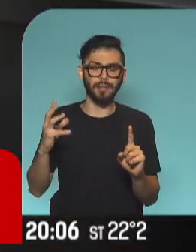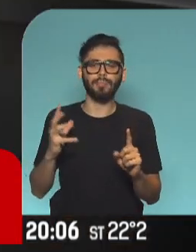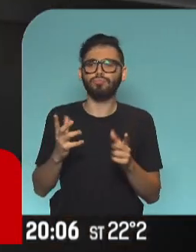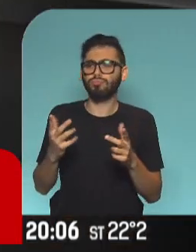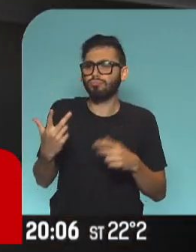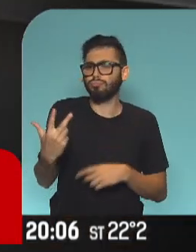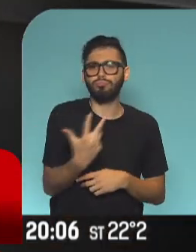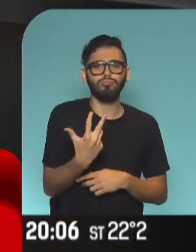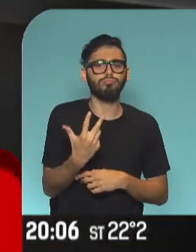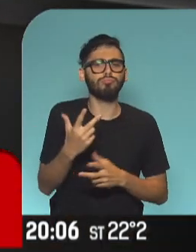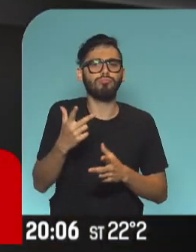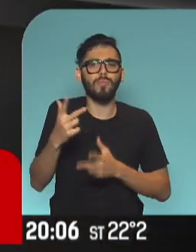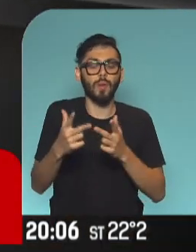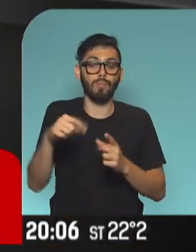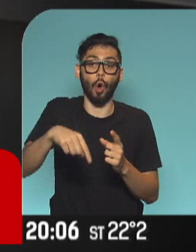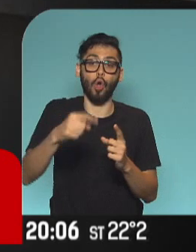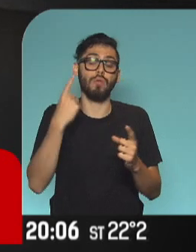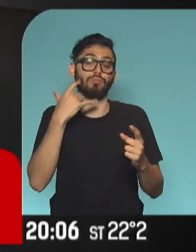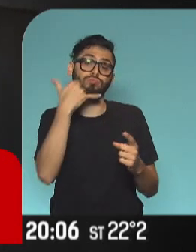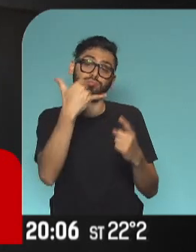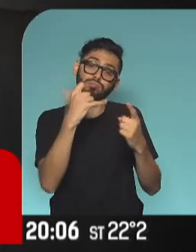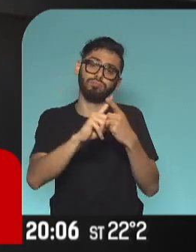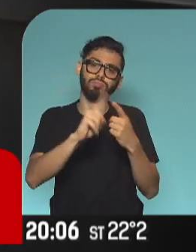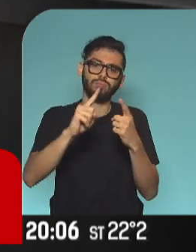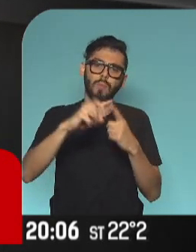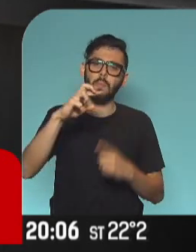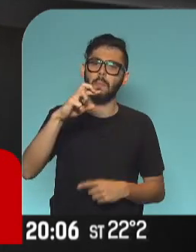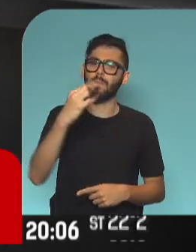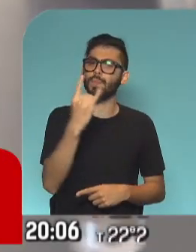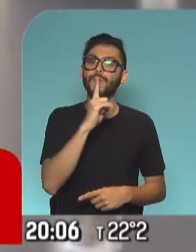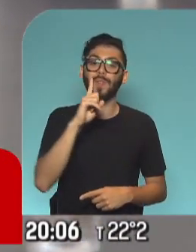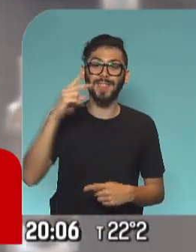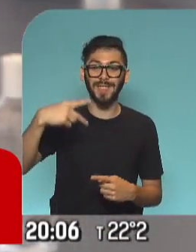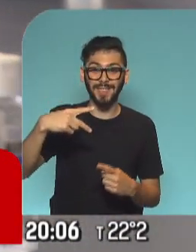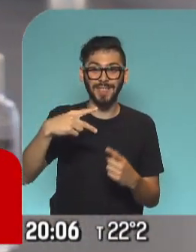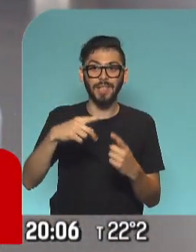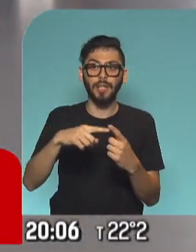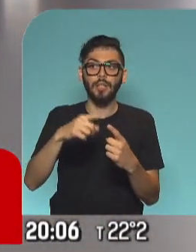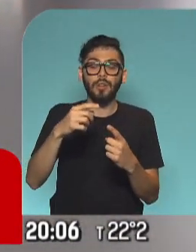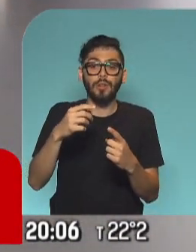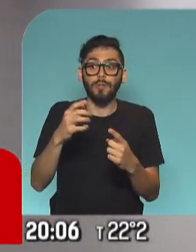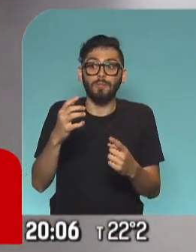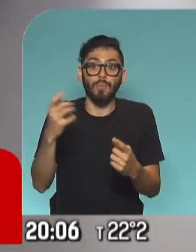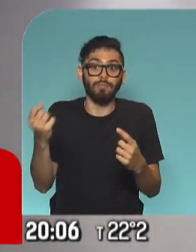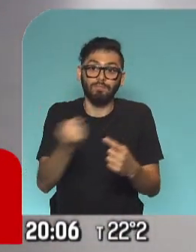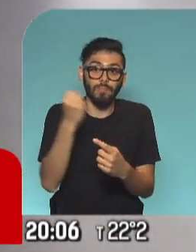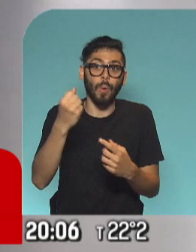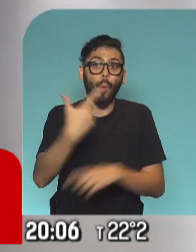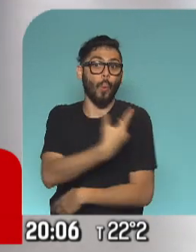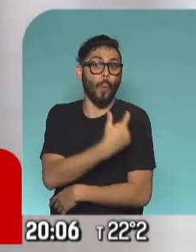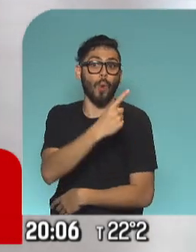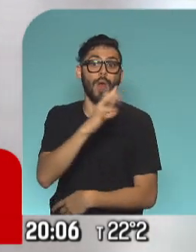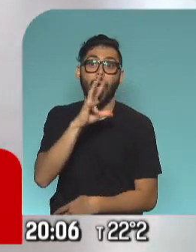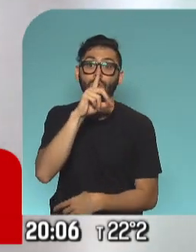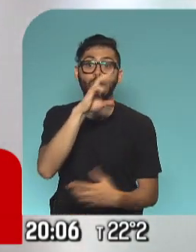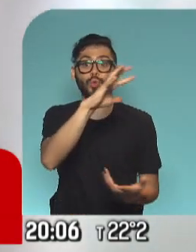su comunicación hoy con Vladimir Putin y cómo los avances para que esta vacuna rusa llegue a la Argentina. Y esto